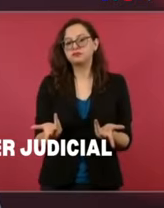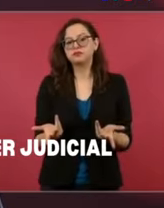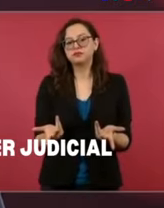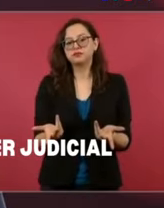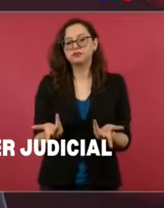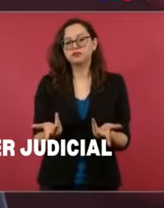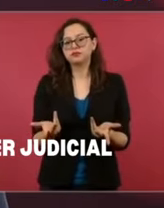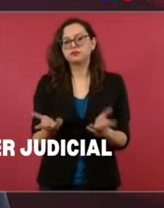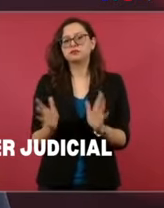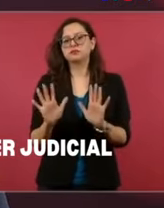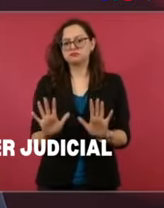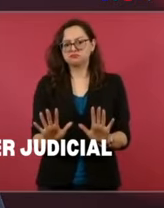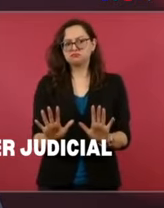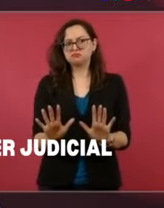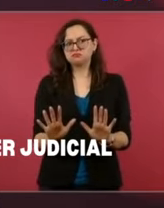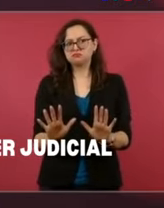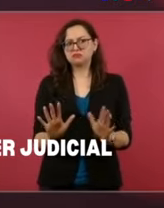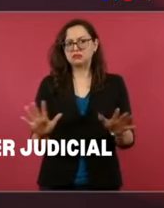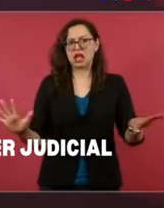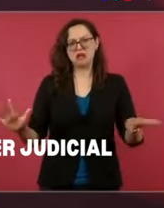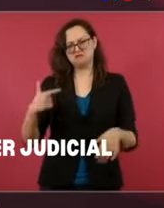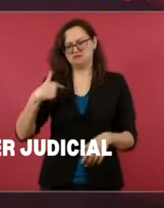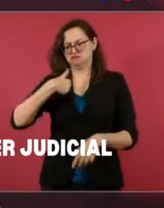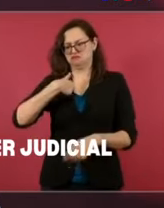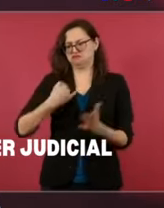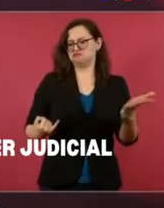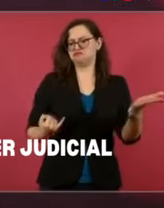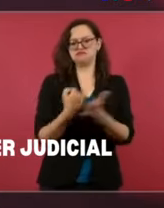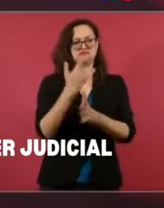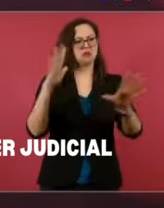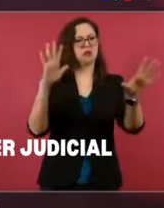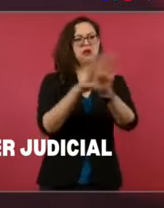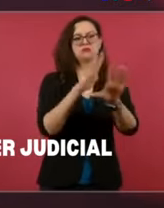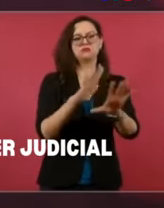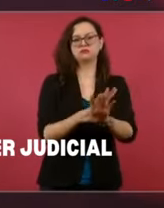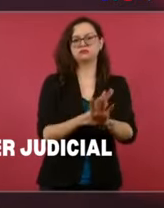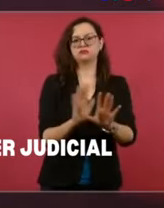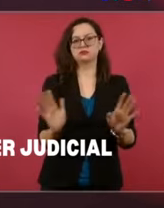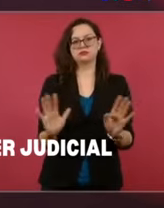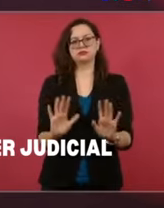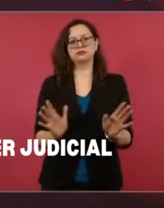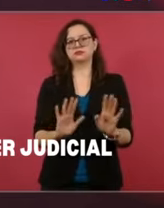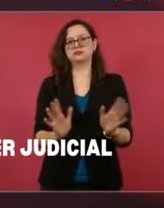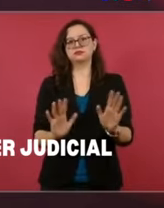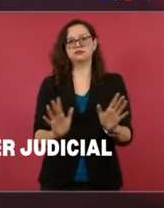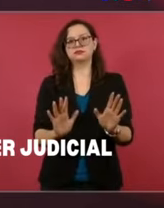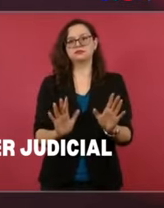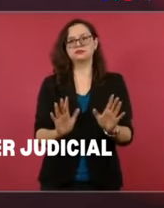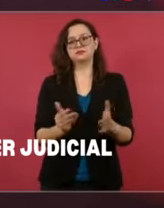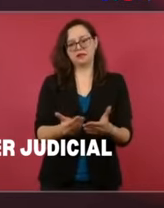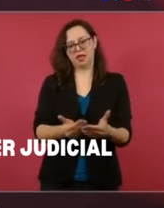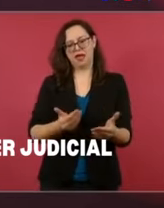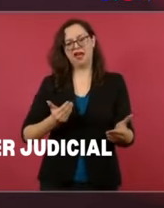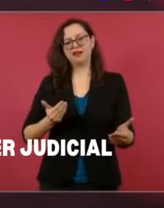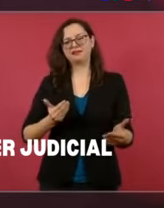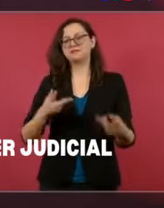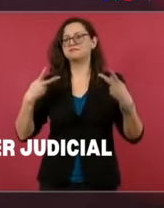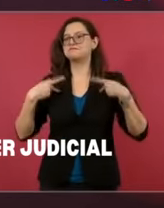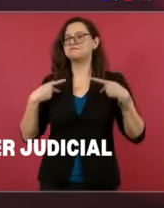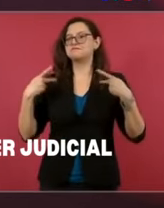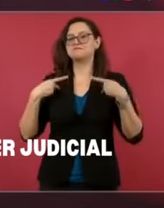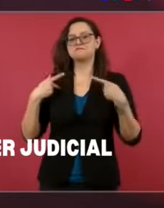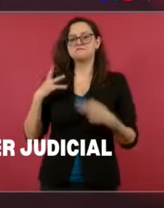se haga una consulta amplia en estos meses, antes de que entre el nuevo